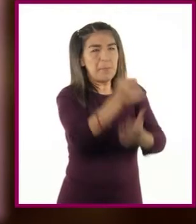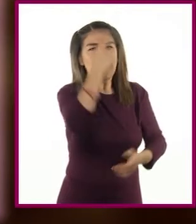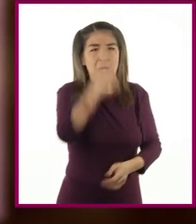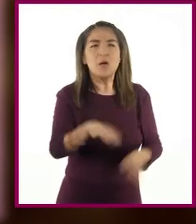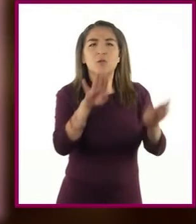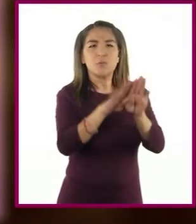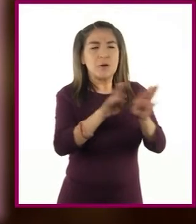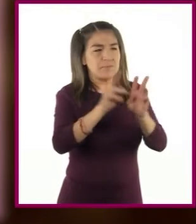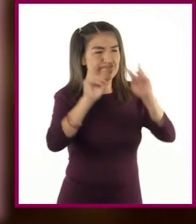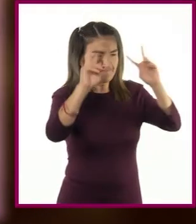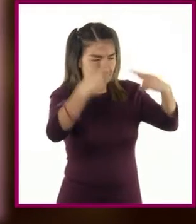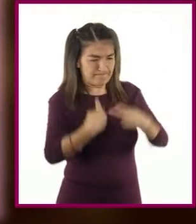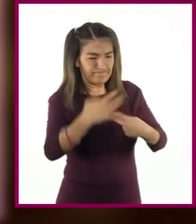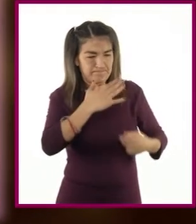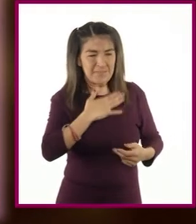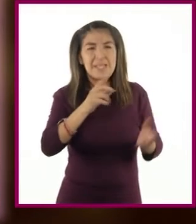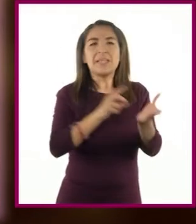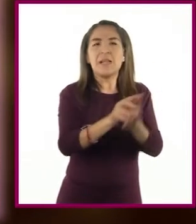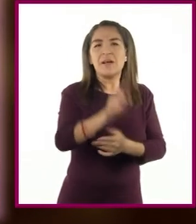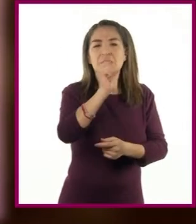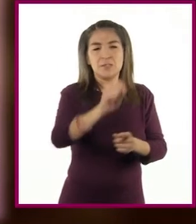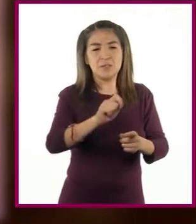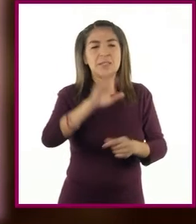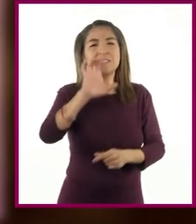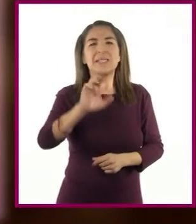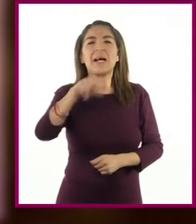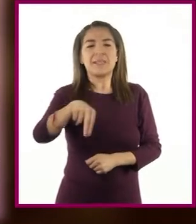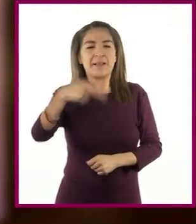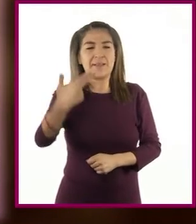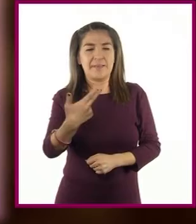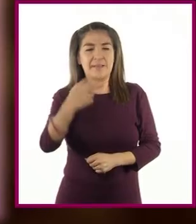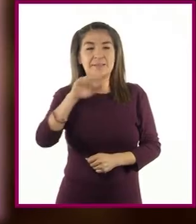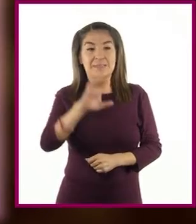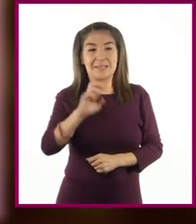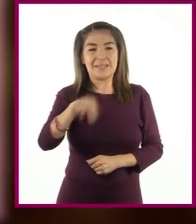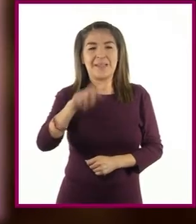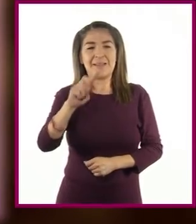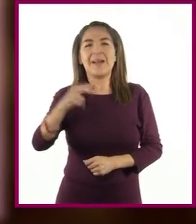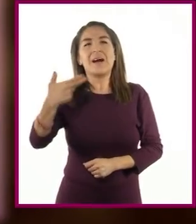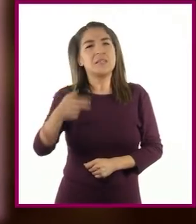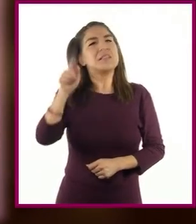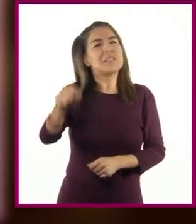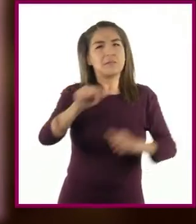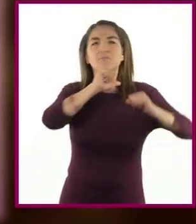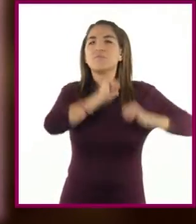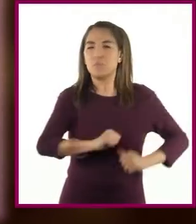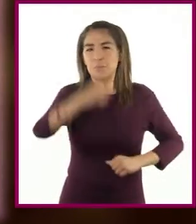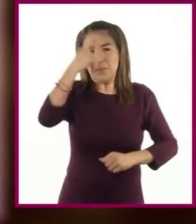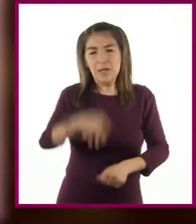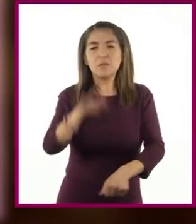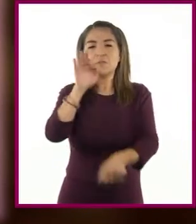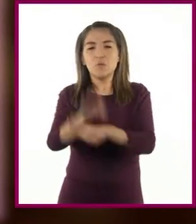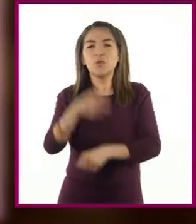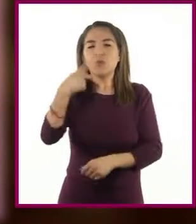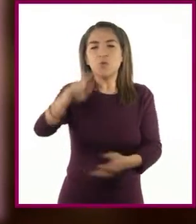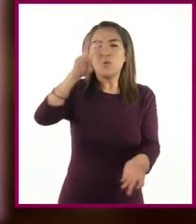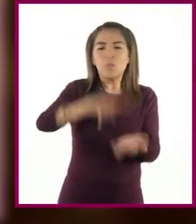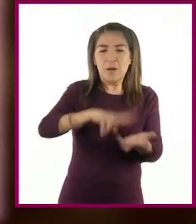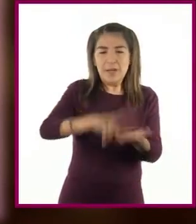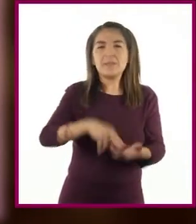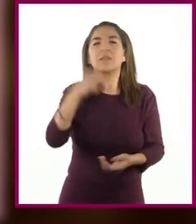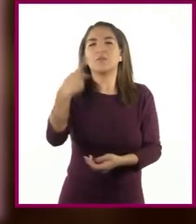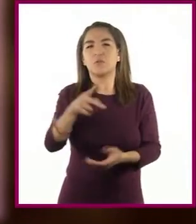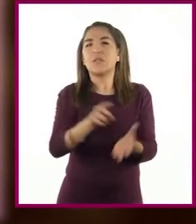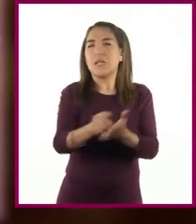los derechos son La Comisión Nacional de los Derechos Humanos, que se encarga de cuidar y hacer valer los derechos humanos de